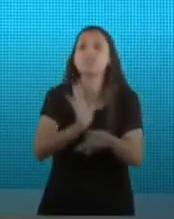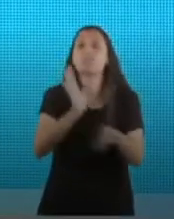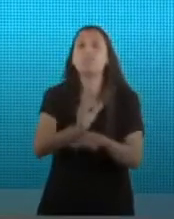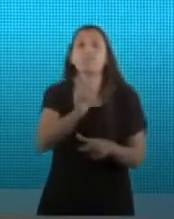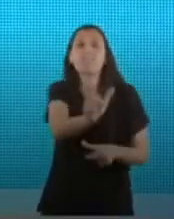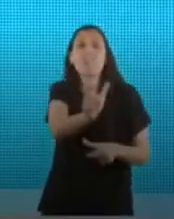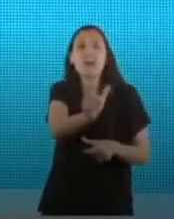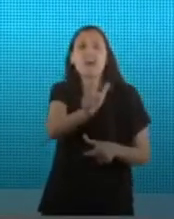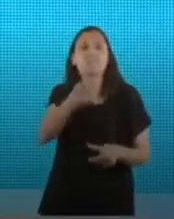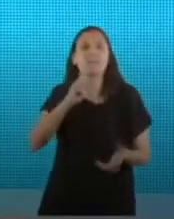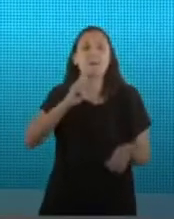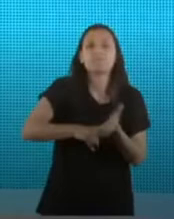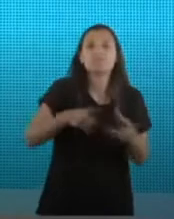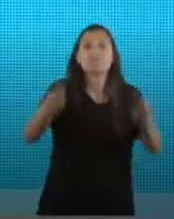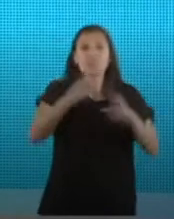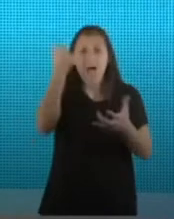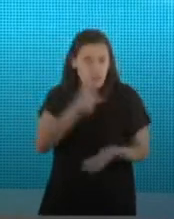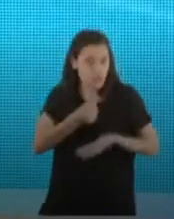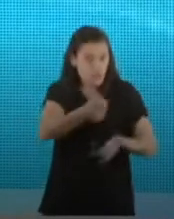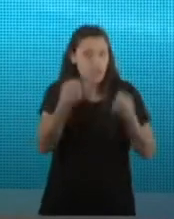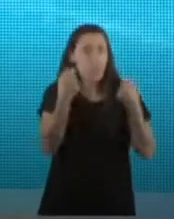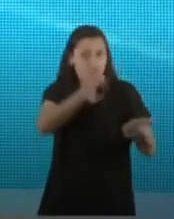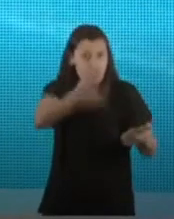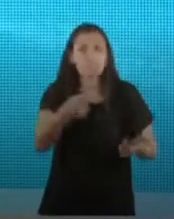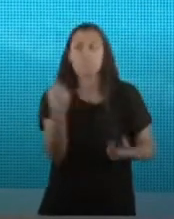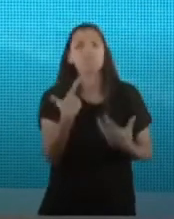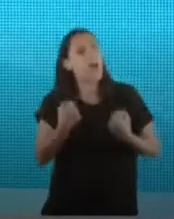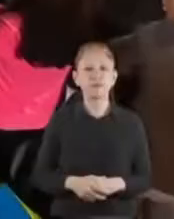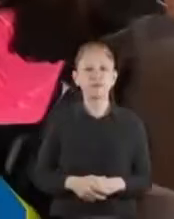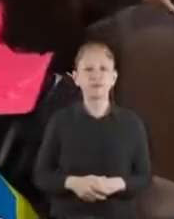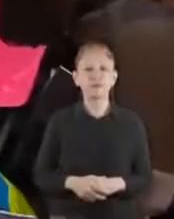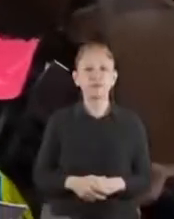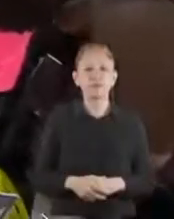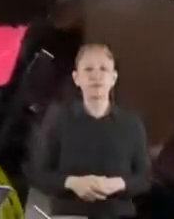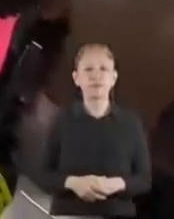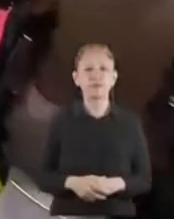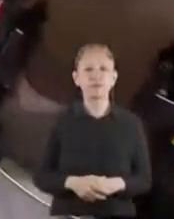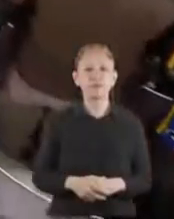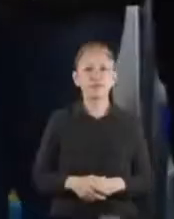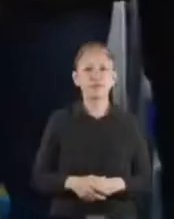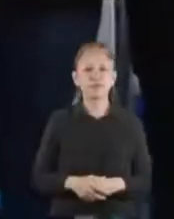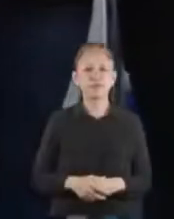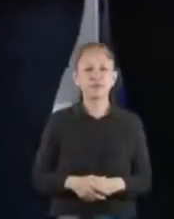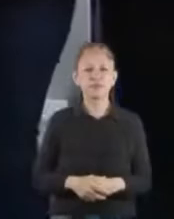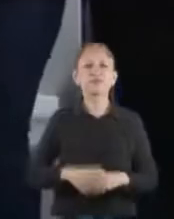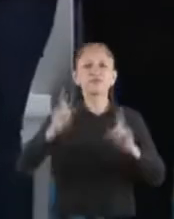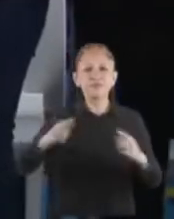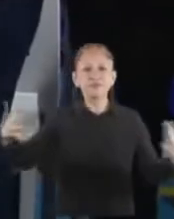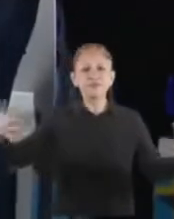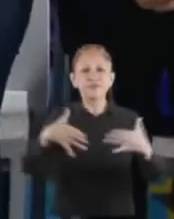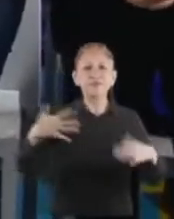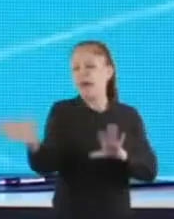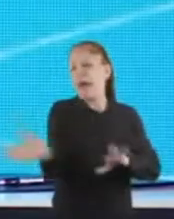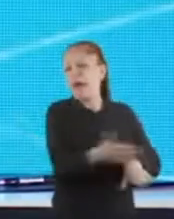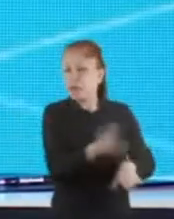diferenciada, que van a pagar la tarifa subsidiada en un esfuerzo de casi 1.000 millones de pesos